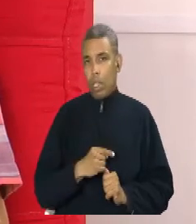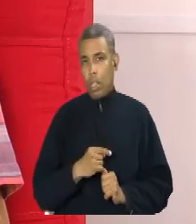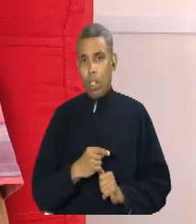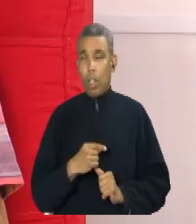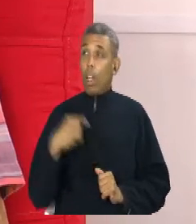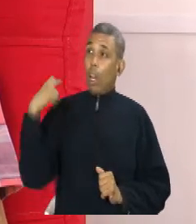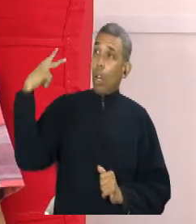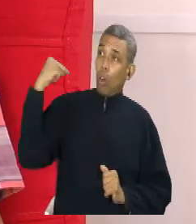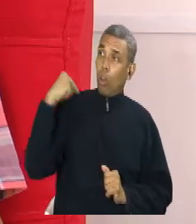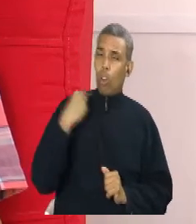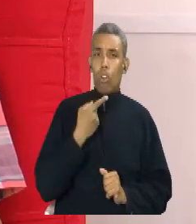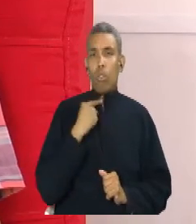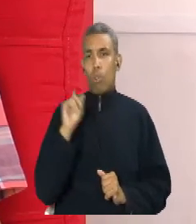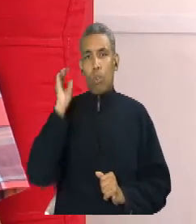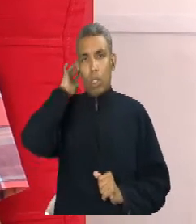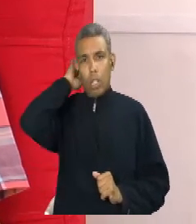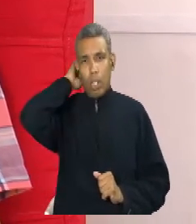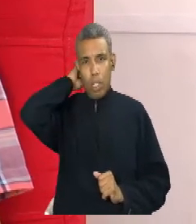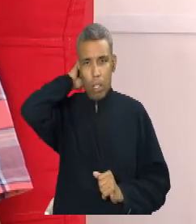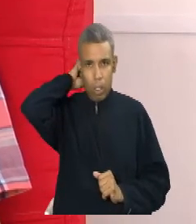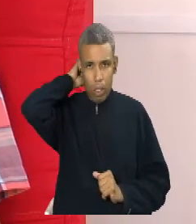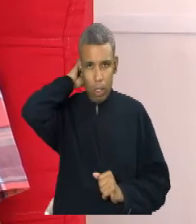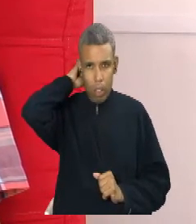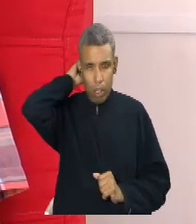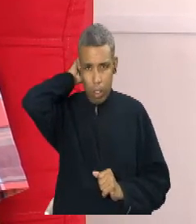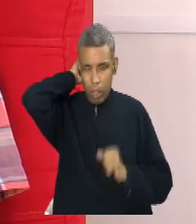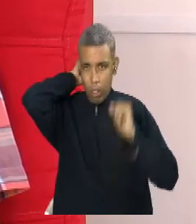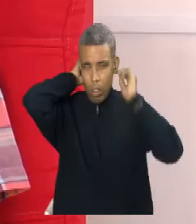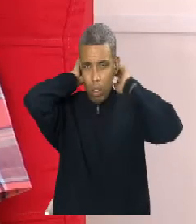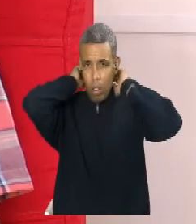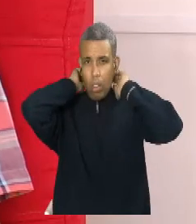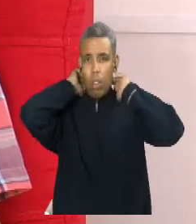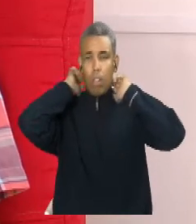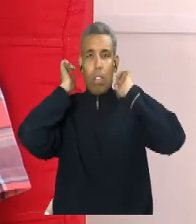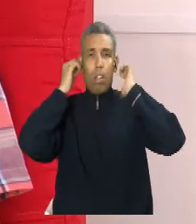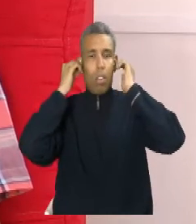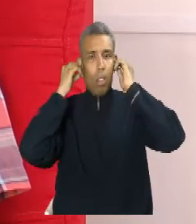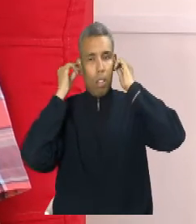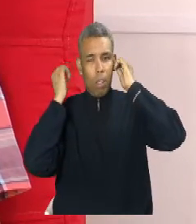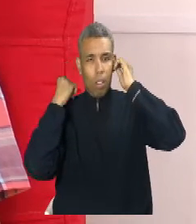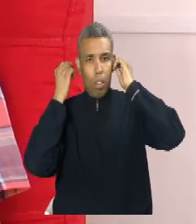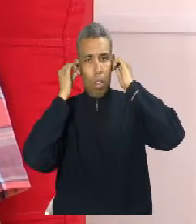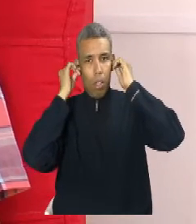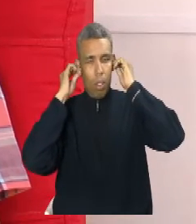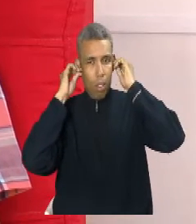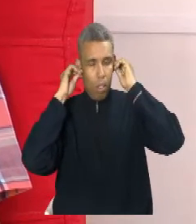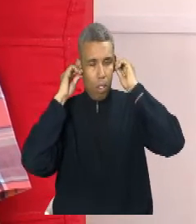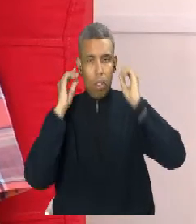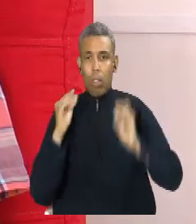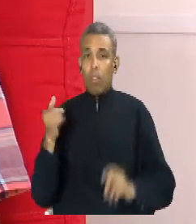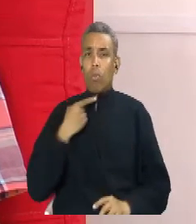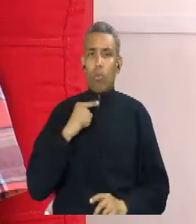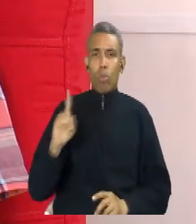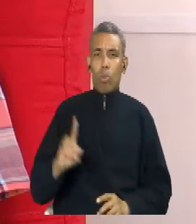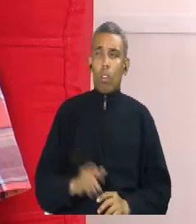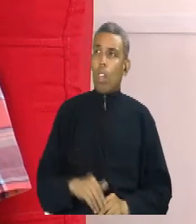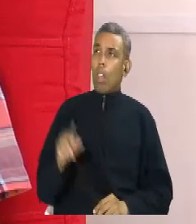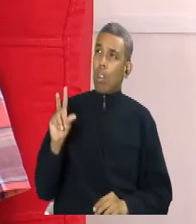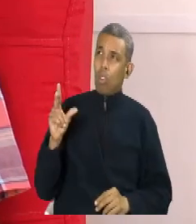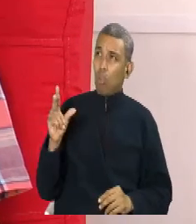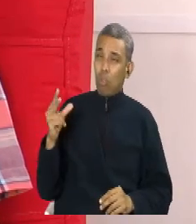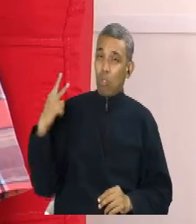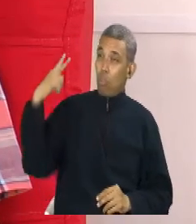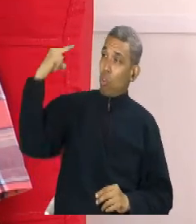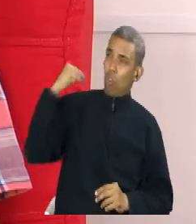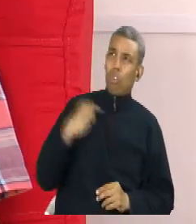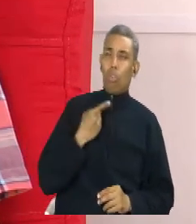existe ve es una palabra de regaño como de cohibir los etcétera entonces él no se puede decir de muchas maneras